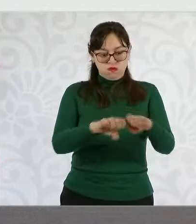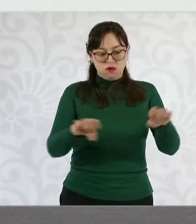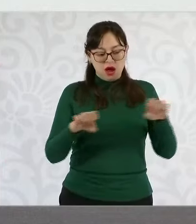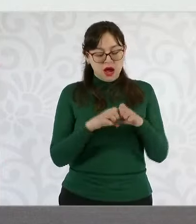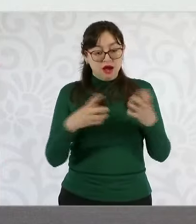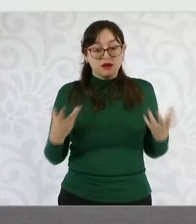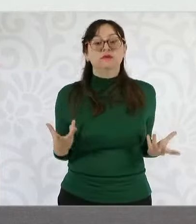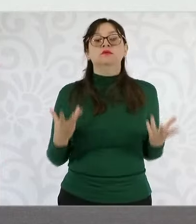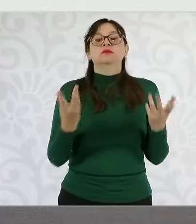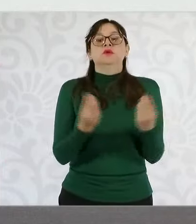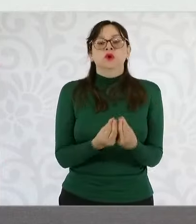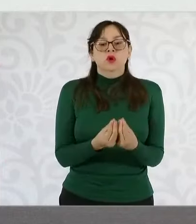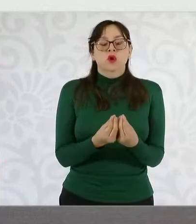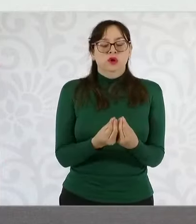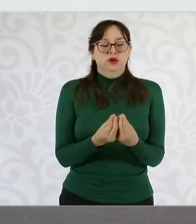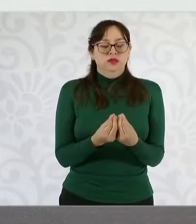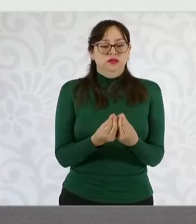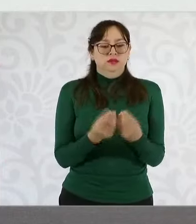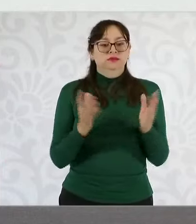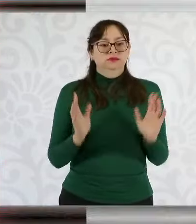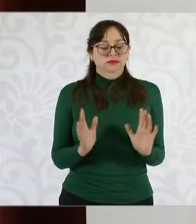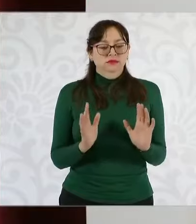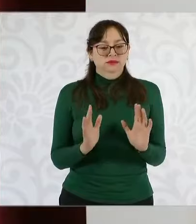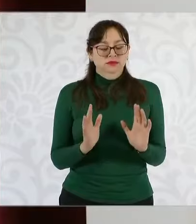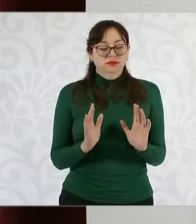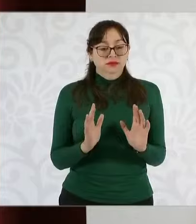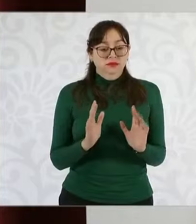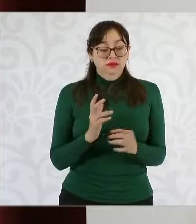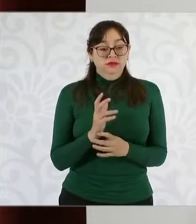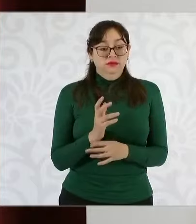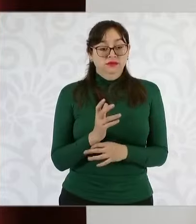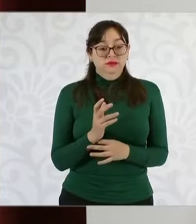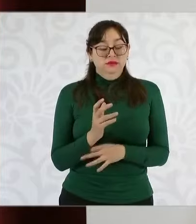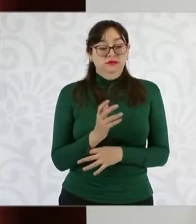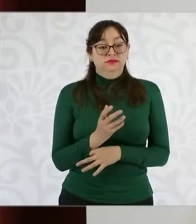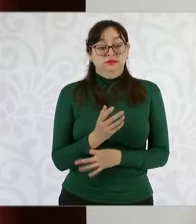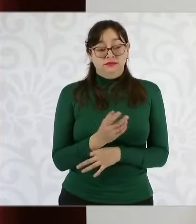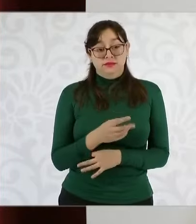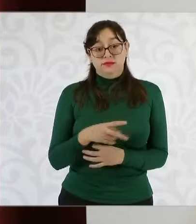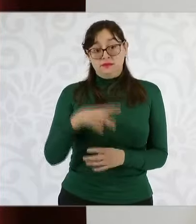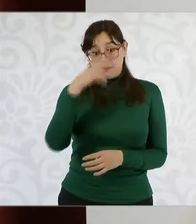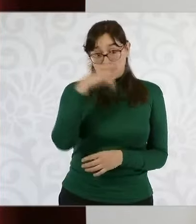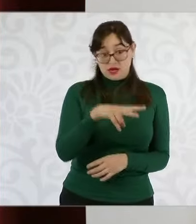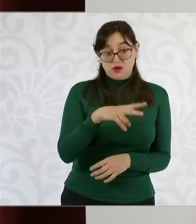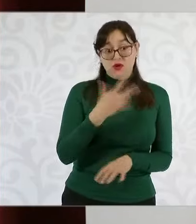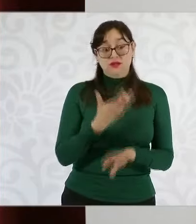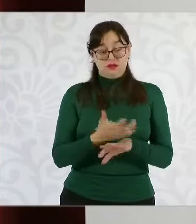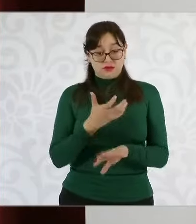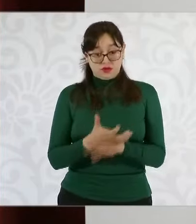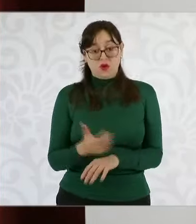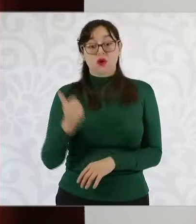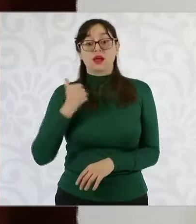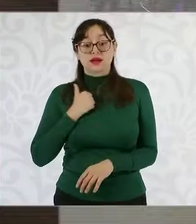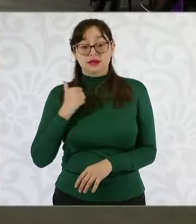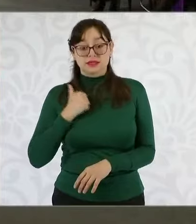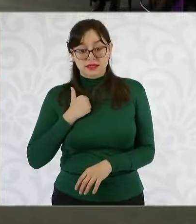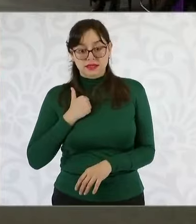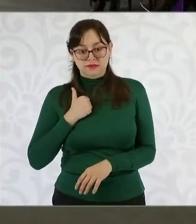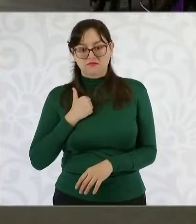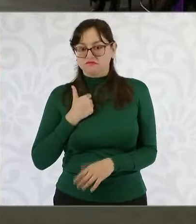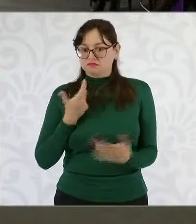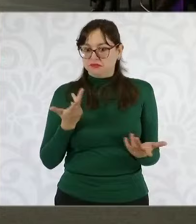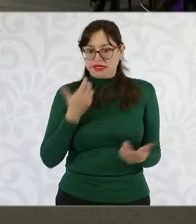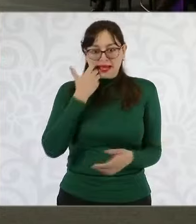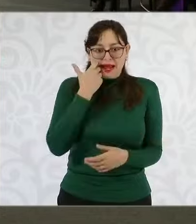no dividirnos. Esto tiene muchas simpatías en México, en Estados Unidos y también en Canadá. Y